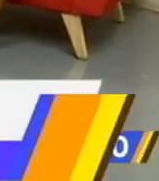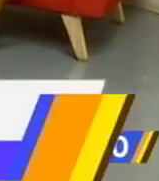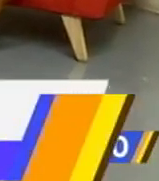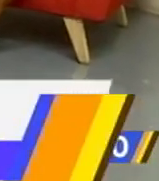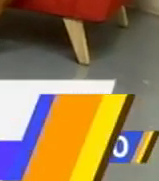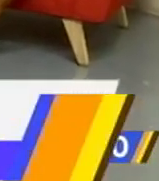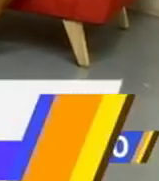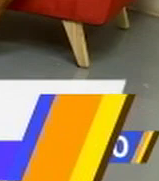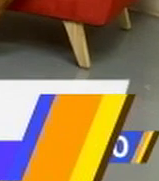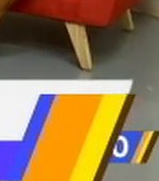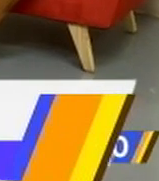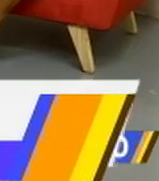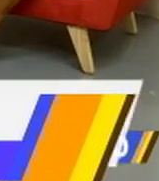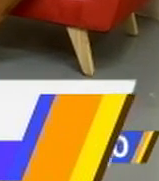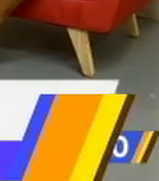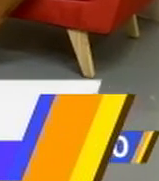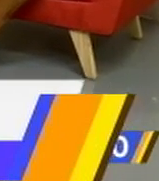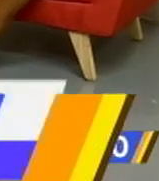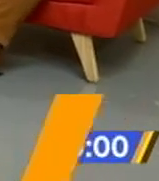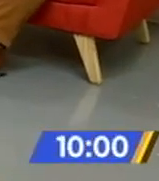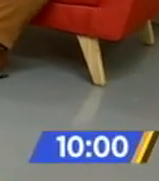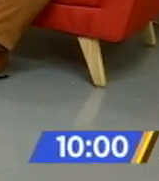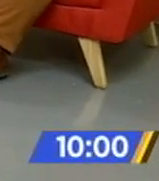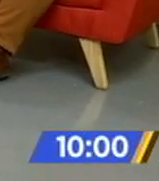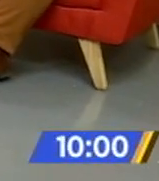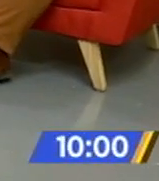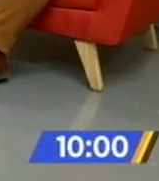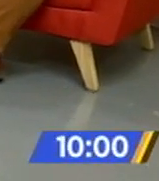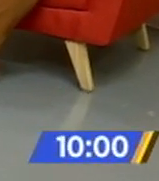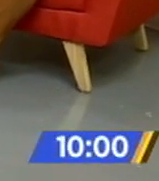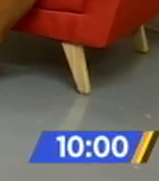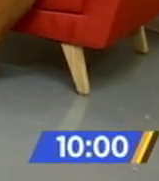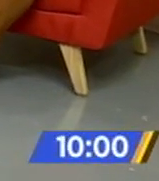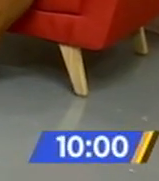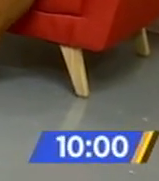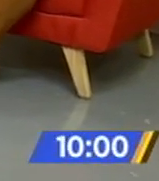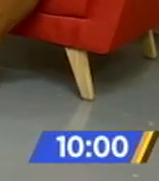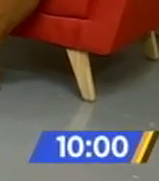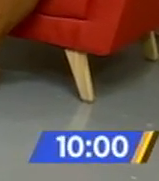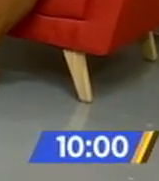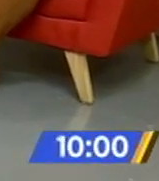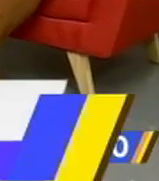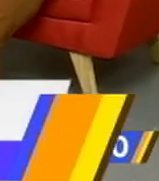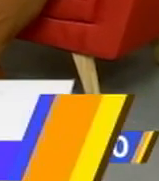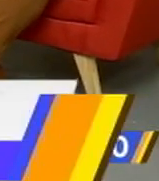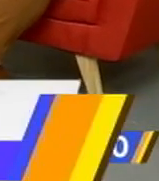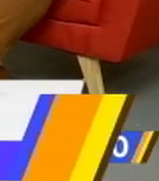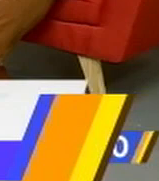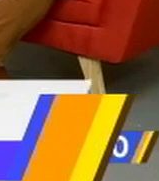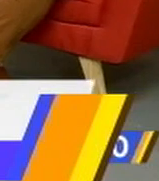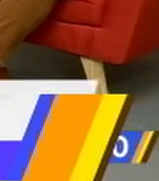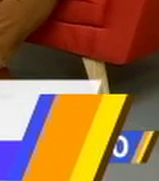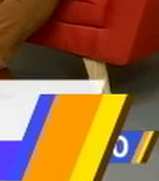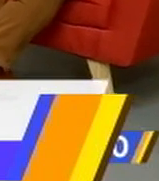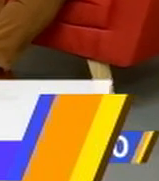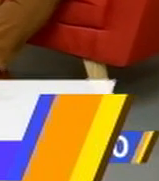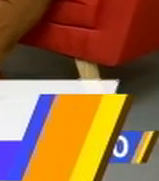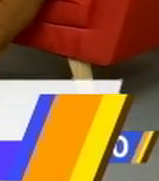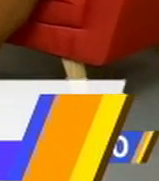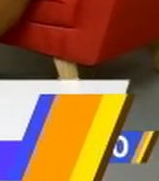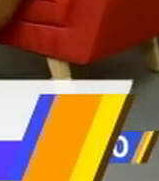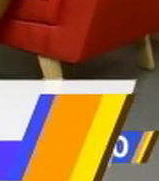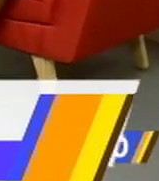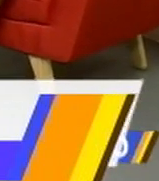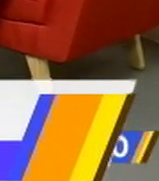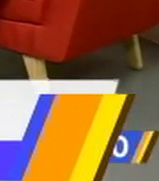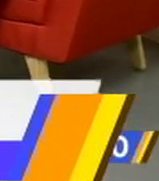Hemos tiene tenido tanta información acerca del coronavirus y entre ellos todo lo que sucede con los niños, si contagian, si no